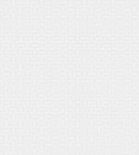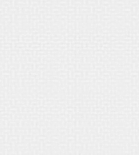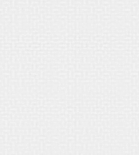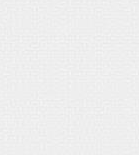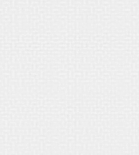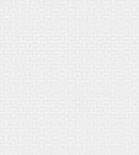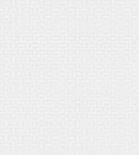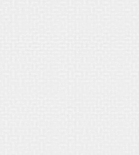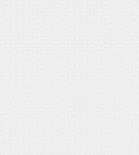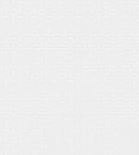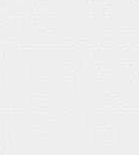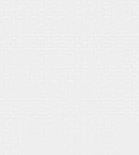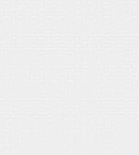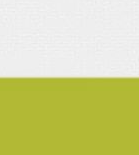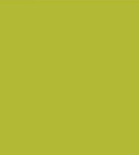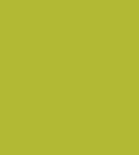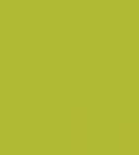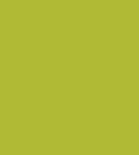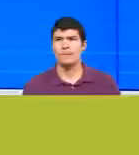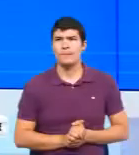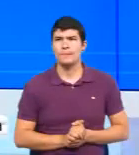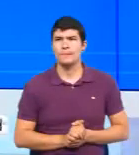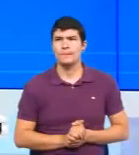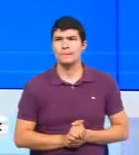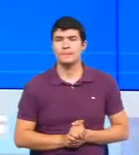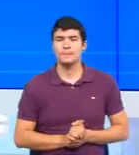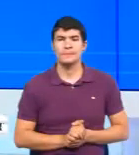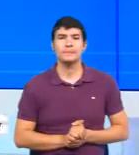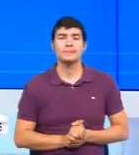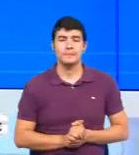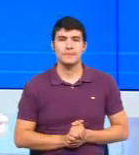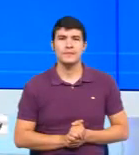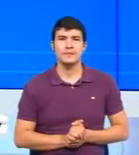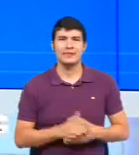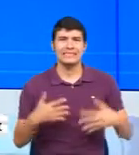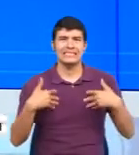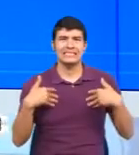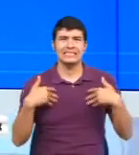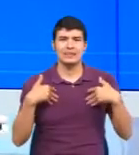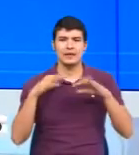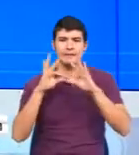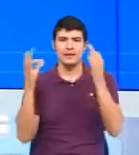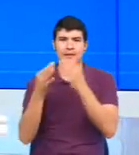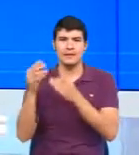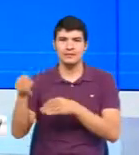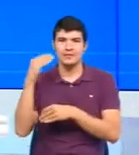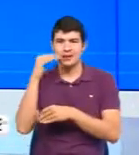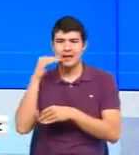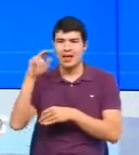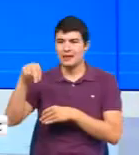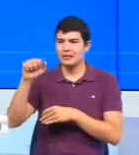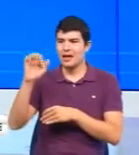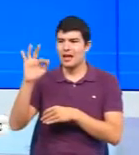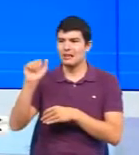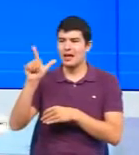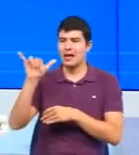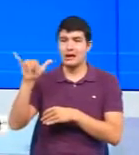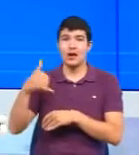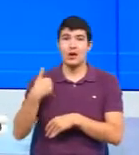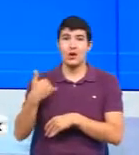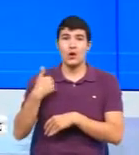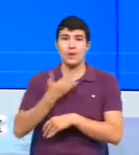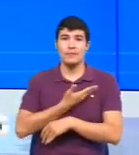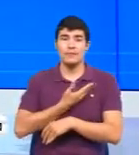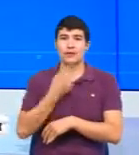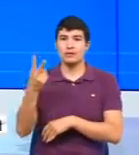cuando toco y no para el vía crucis de los familiares de natalia una joven madre de dos menores que